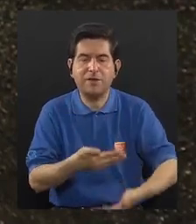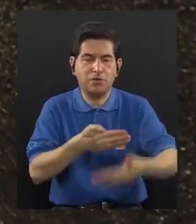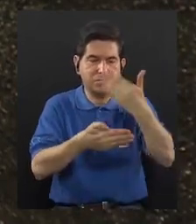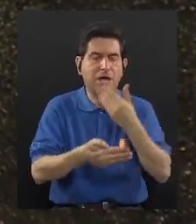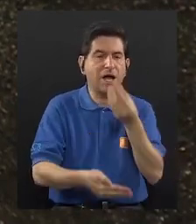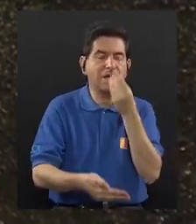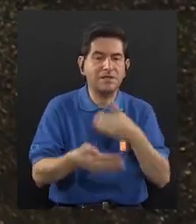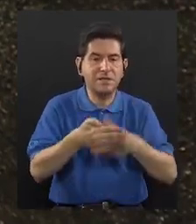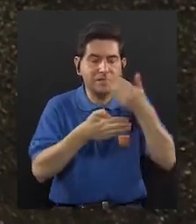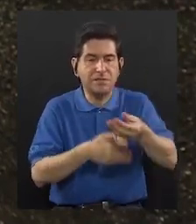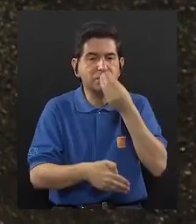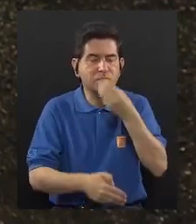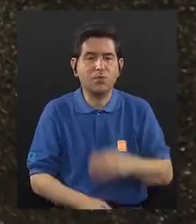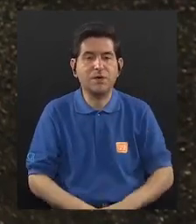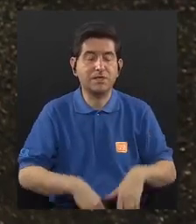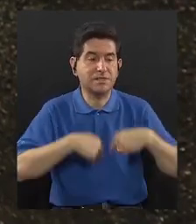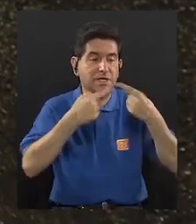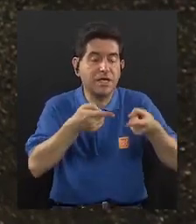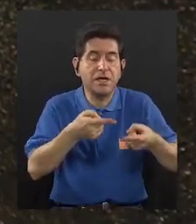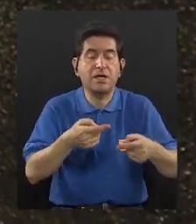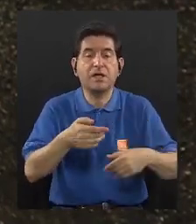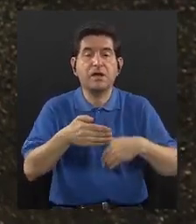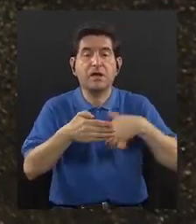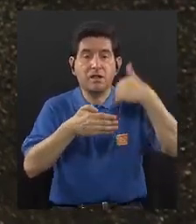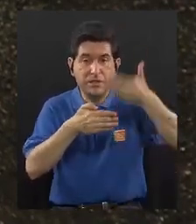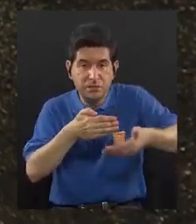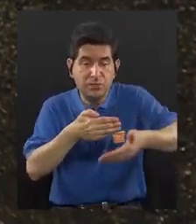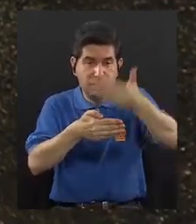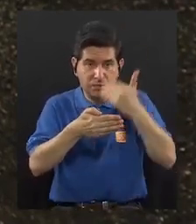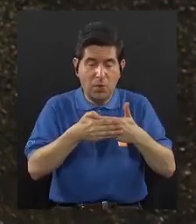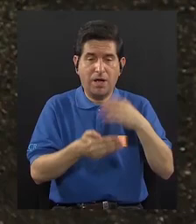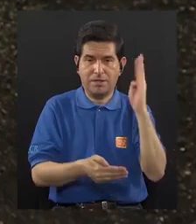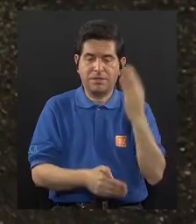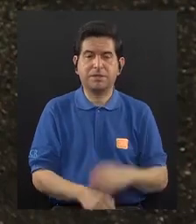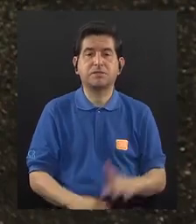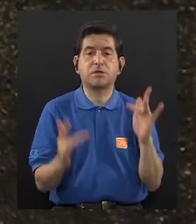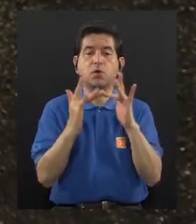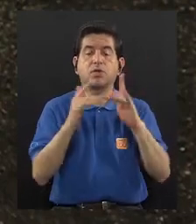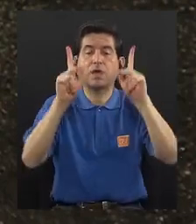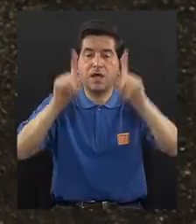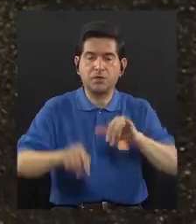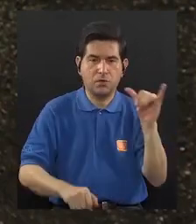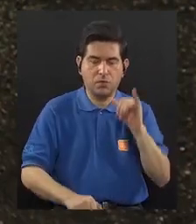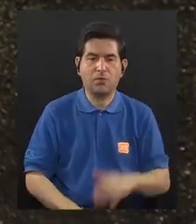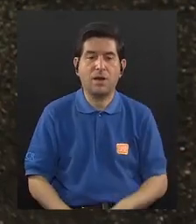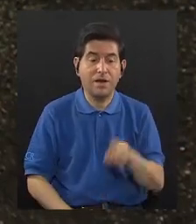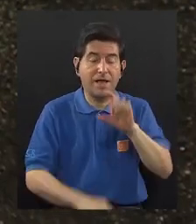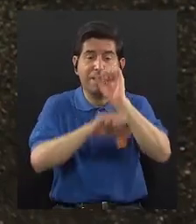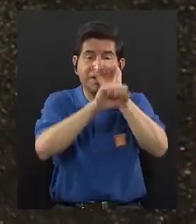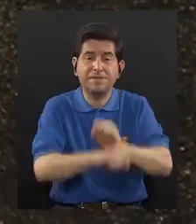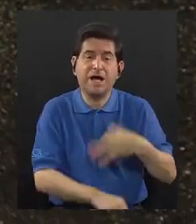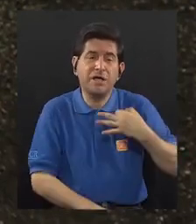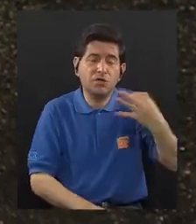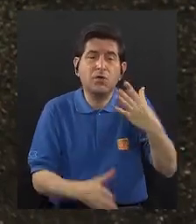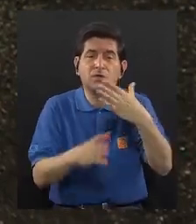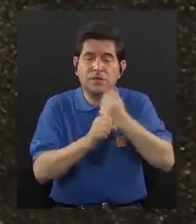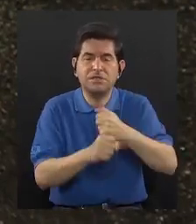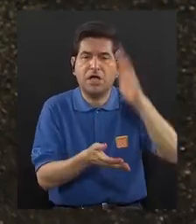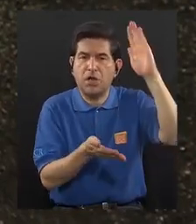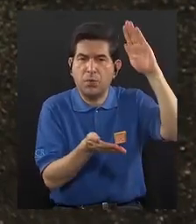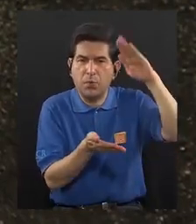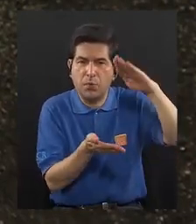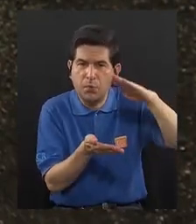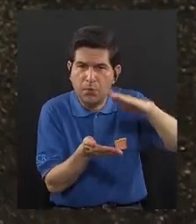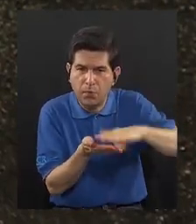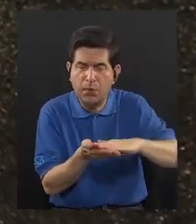de comer después de comer antes de ir al baño después de ir al baño por supuesto antes de entrar en contacto con más personas sin otros mantenemos esa costumbre diaria ya con